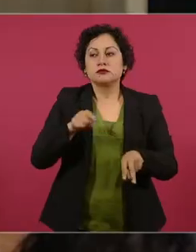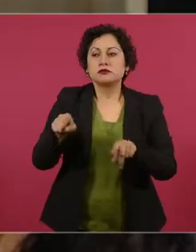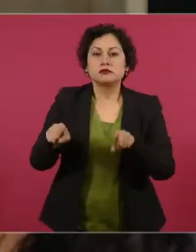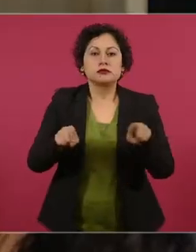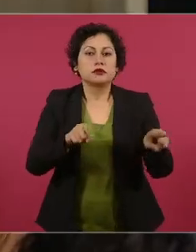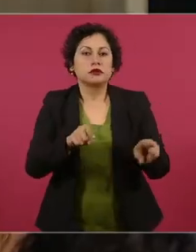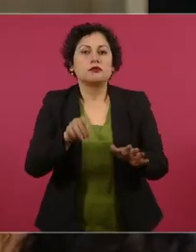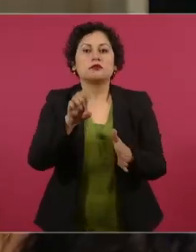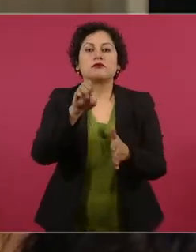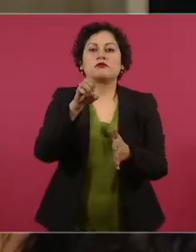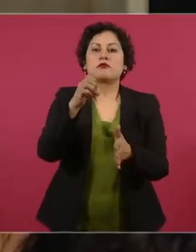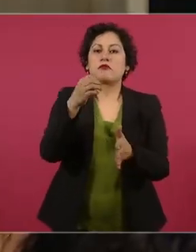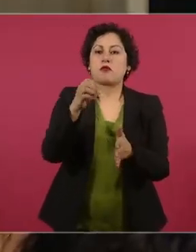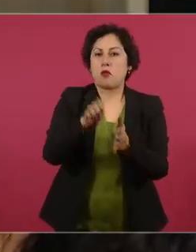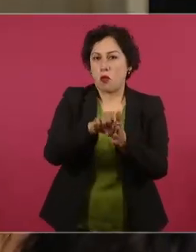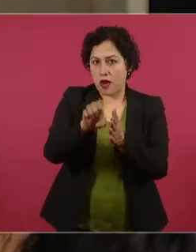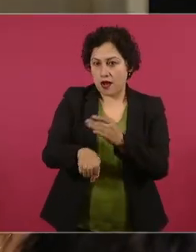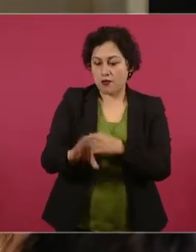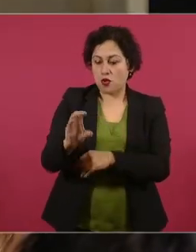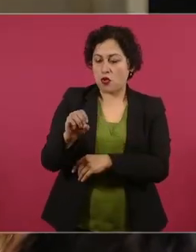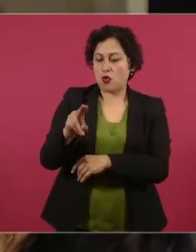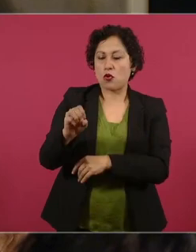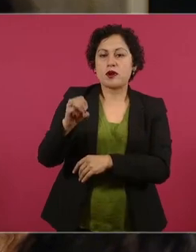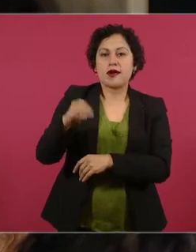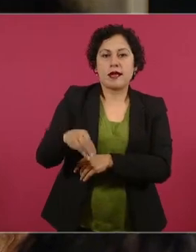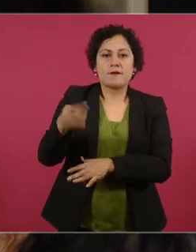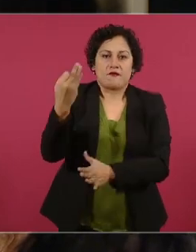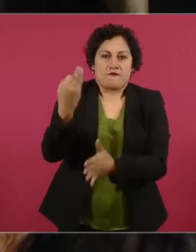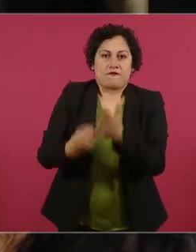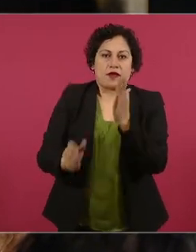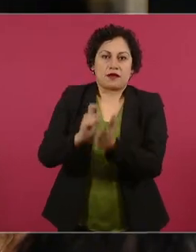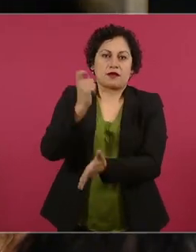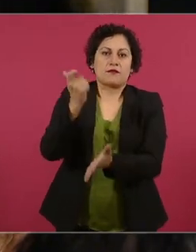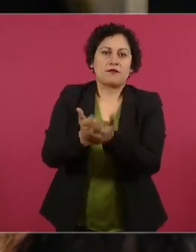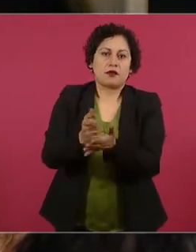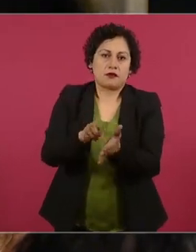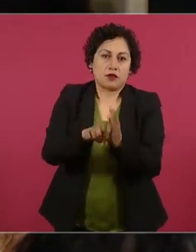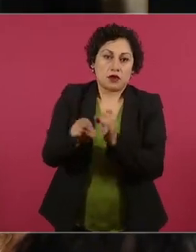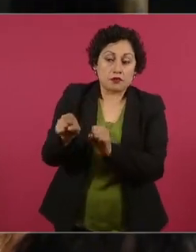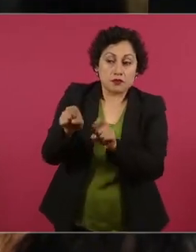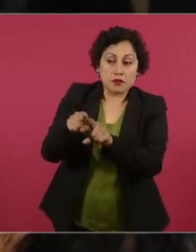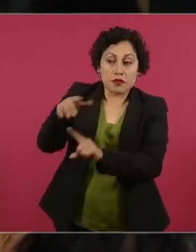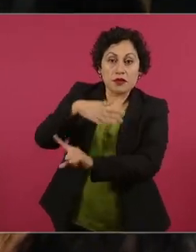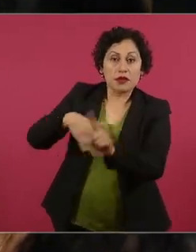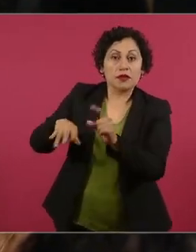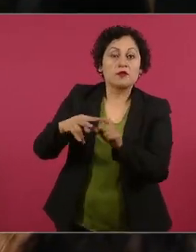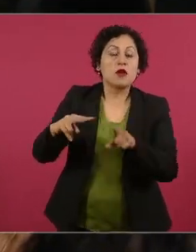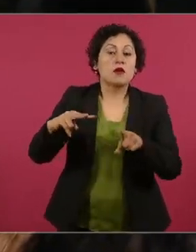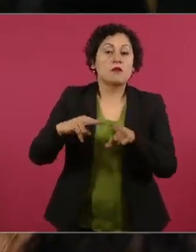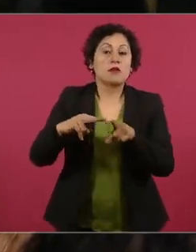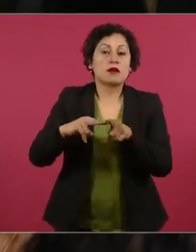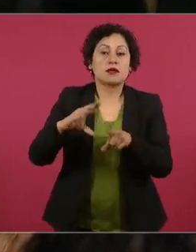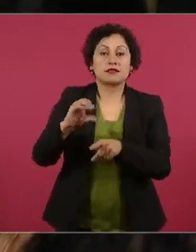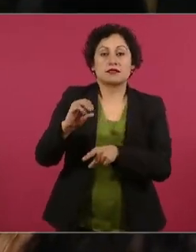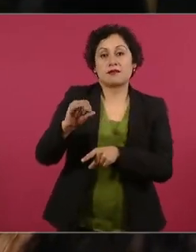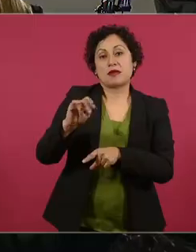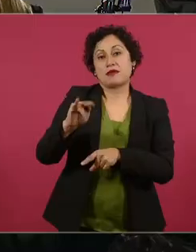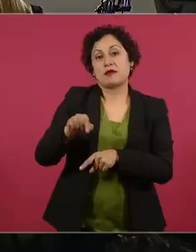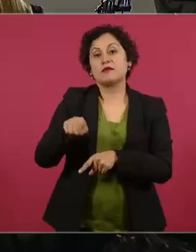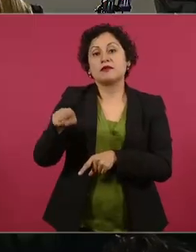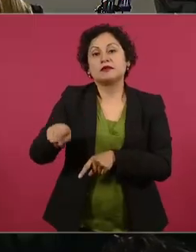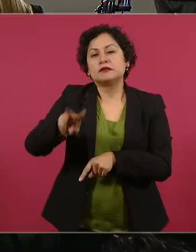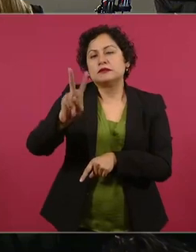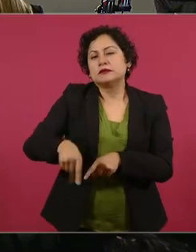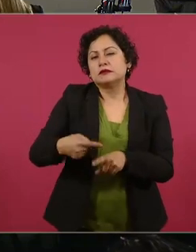pago por parte de la CONAM, cuando de un área natural protegida de Querétaro, el Parque El Cimatario. Es un tema de desde